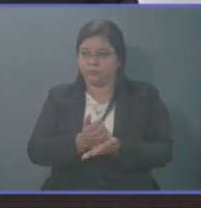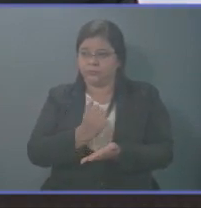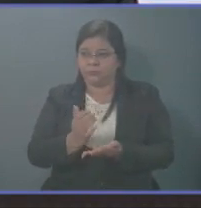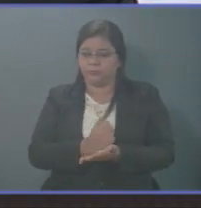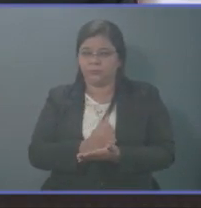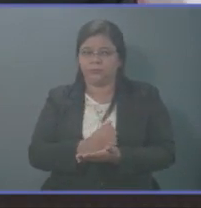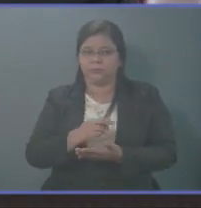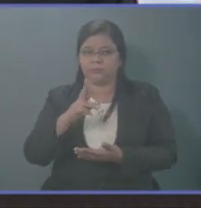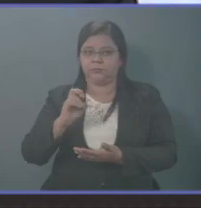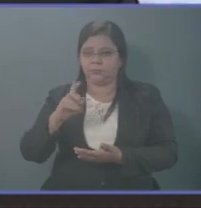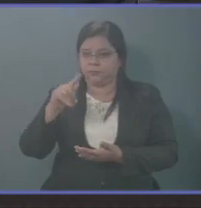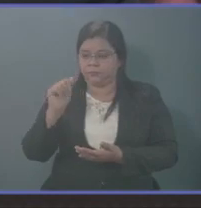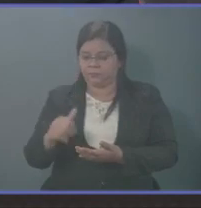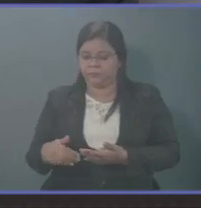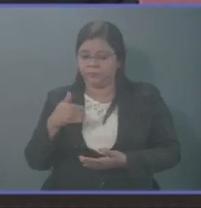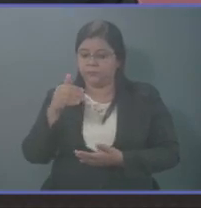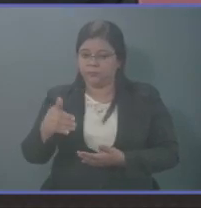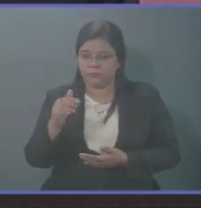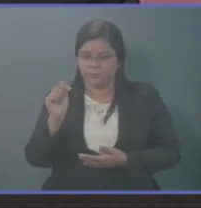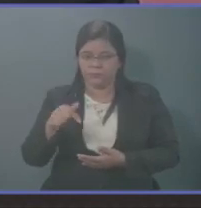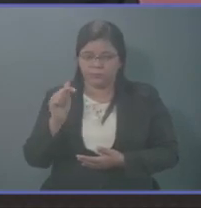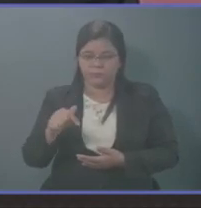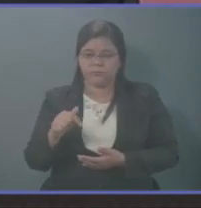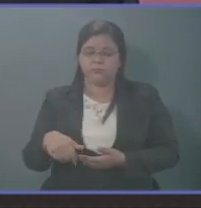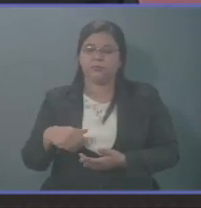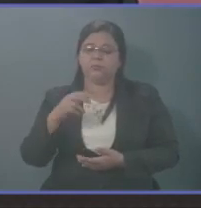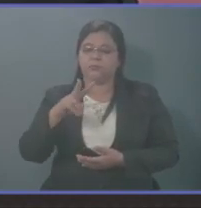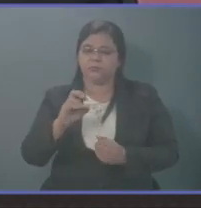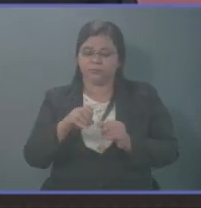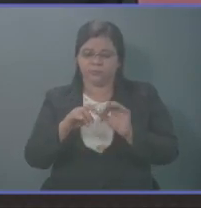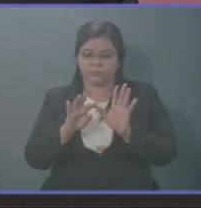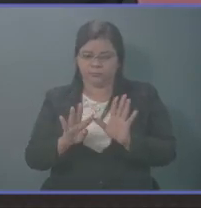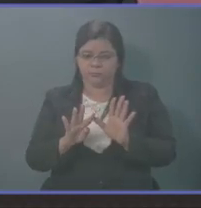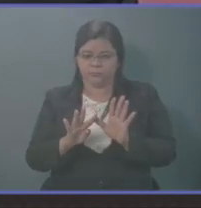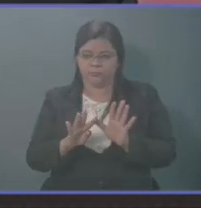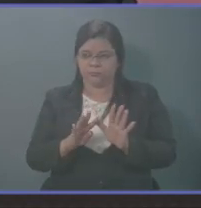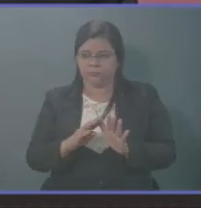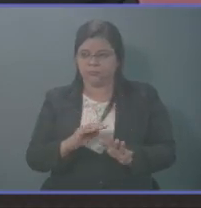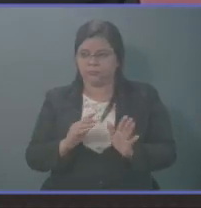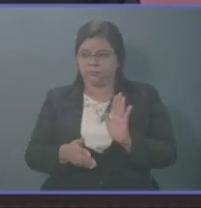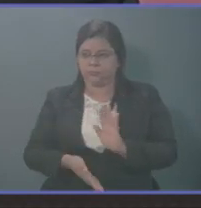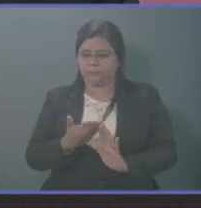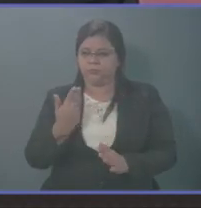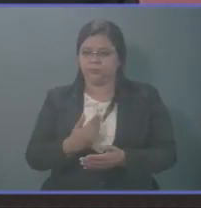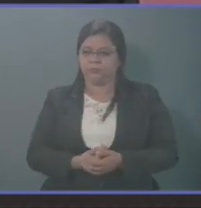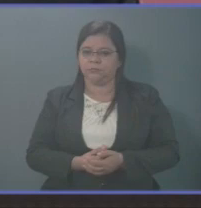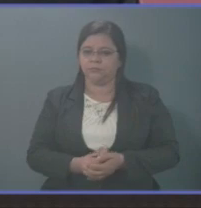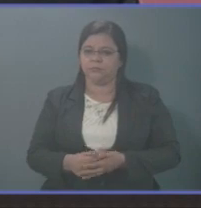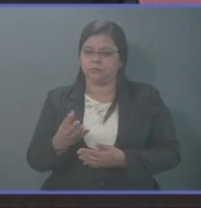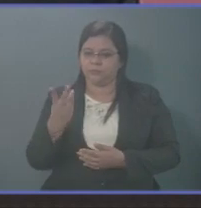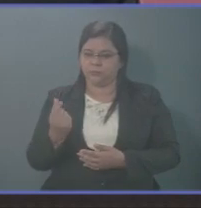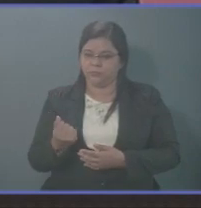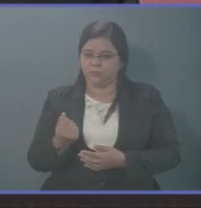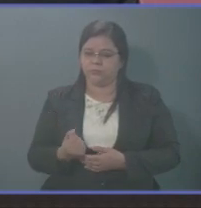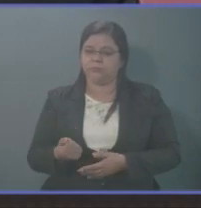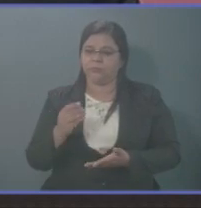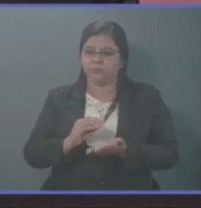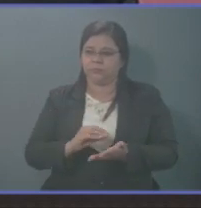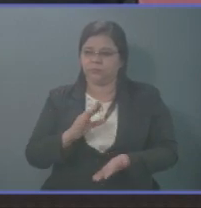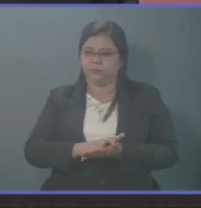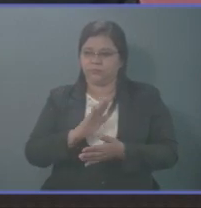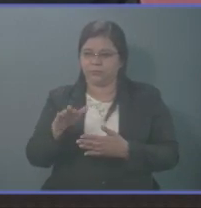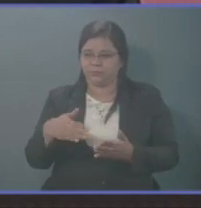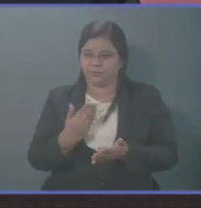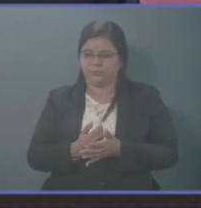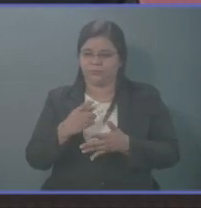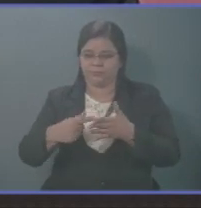renta correspondiente al ejercicio impositivo de 2019 en la forma y en el número de cuotas establecidas en la presente